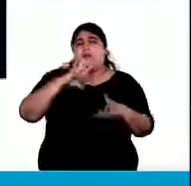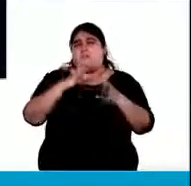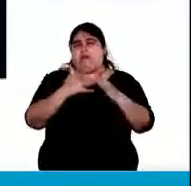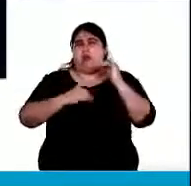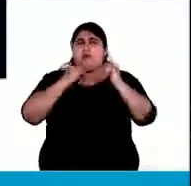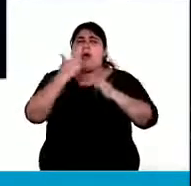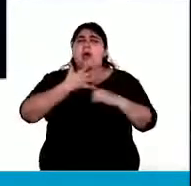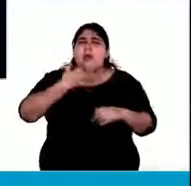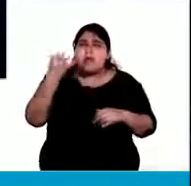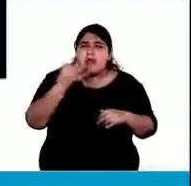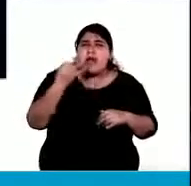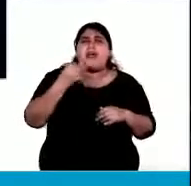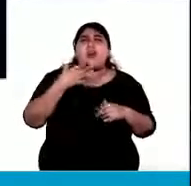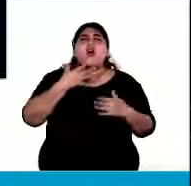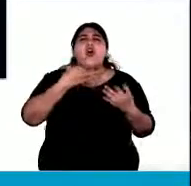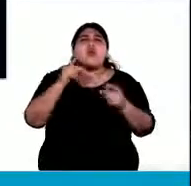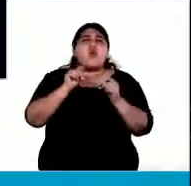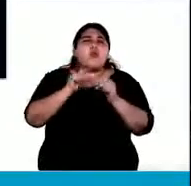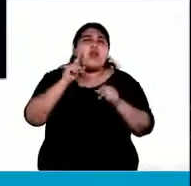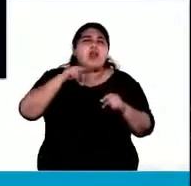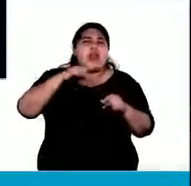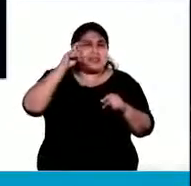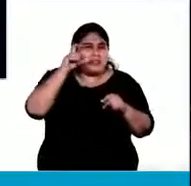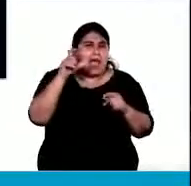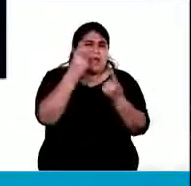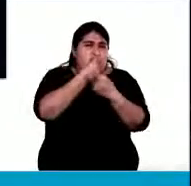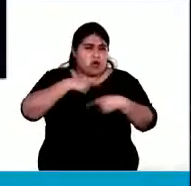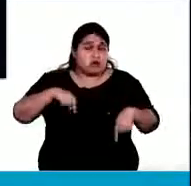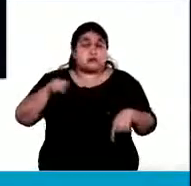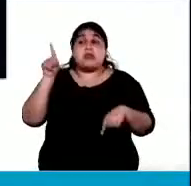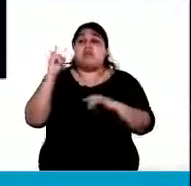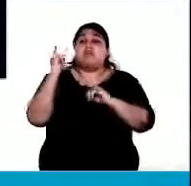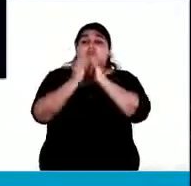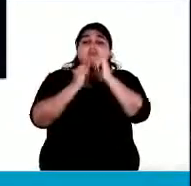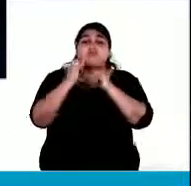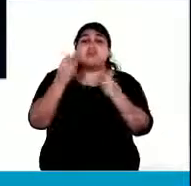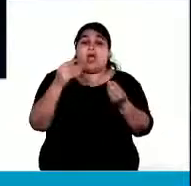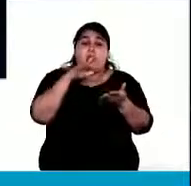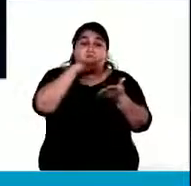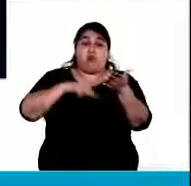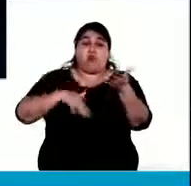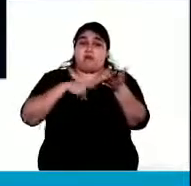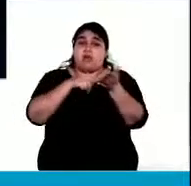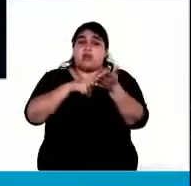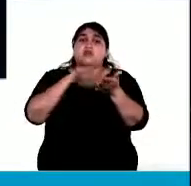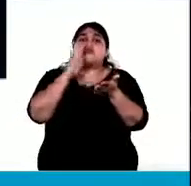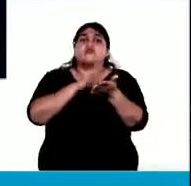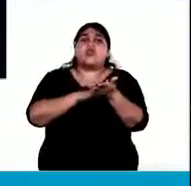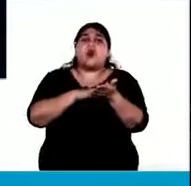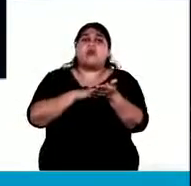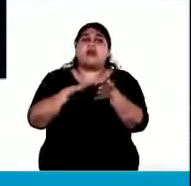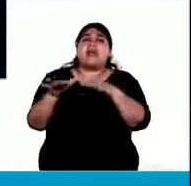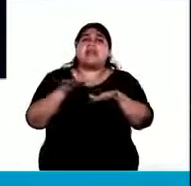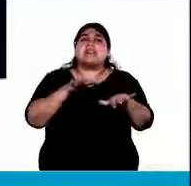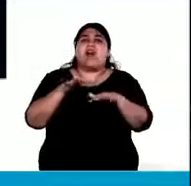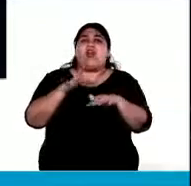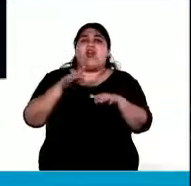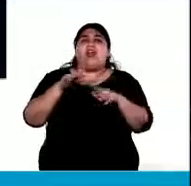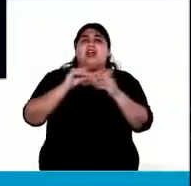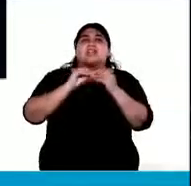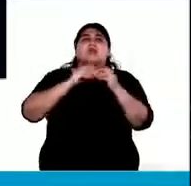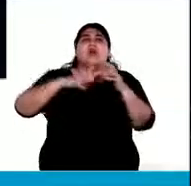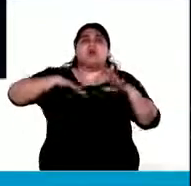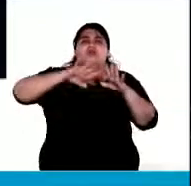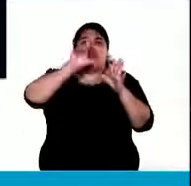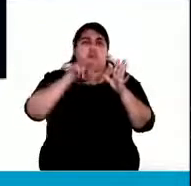verdaderos números del INDEC, etcétera, y planteó un informe que él lo denominó estado de situación de nuestro país,